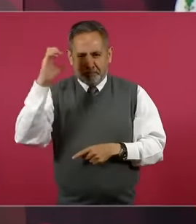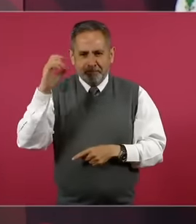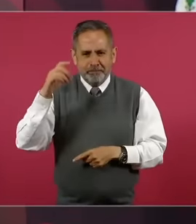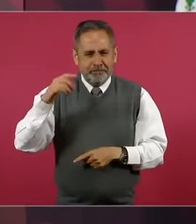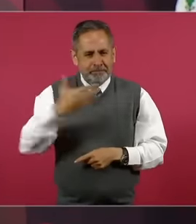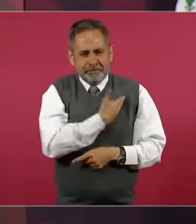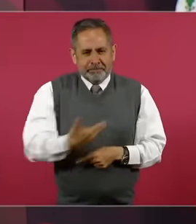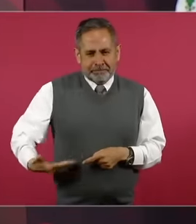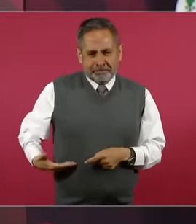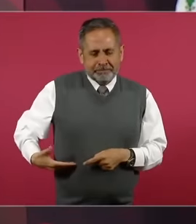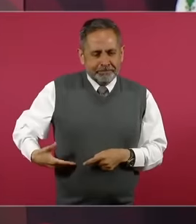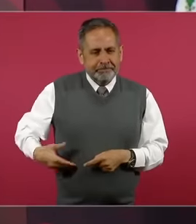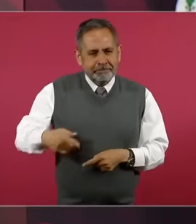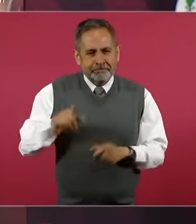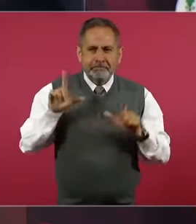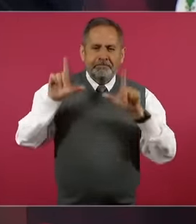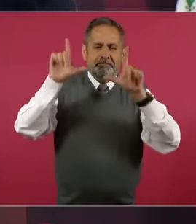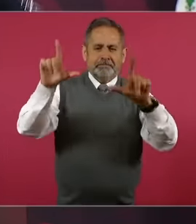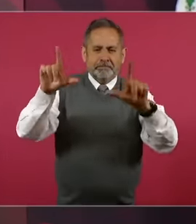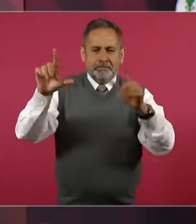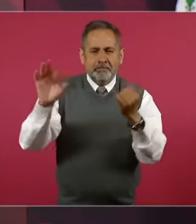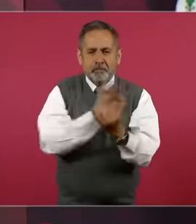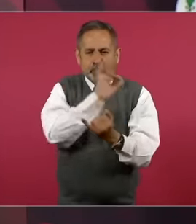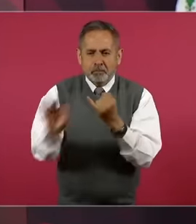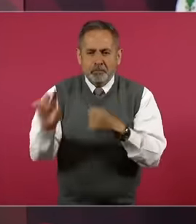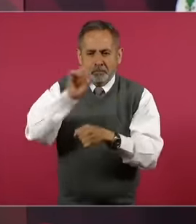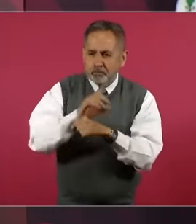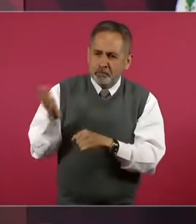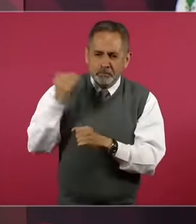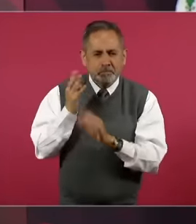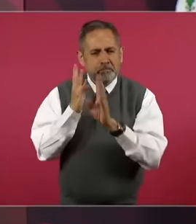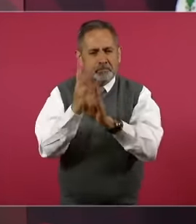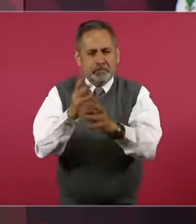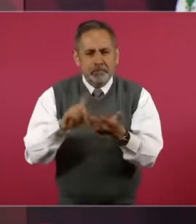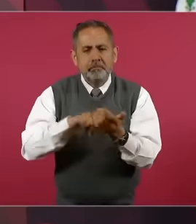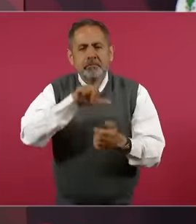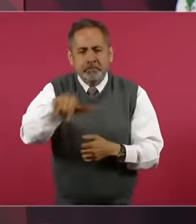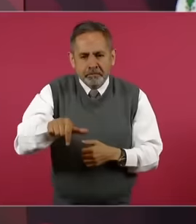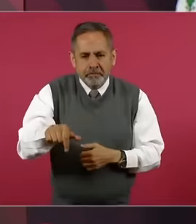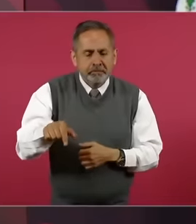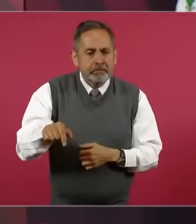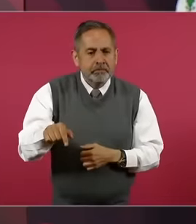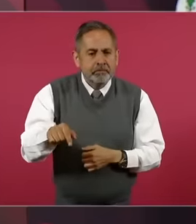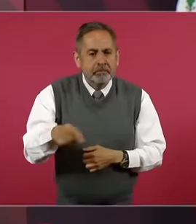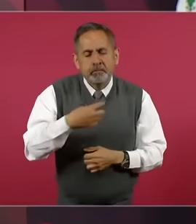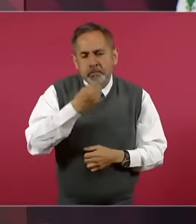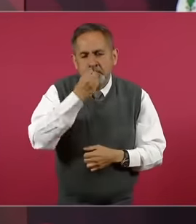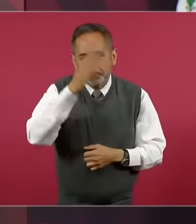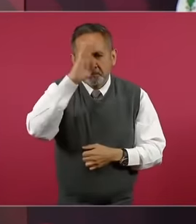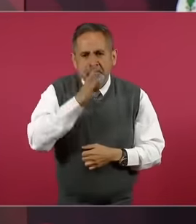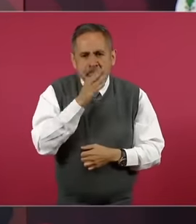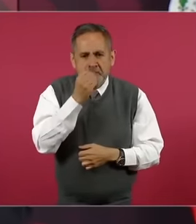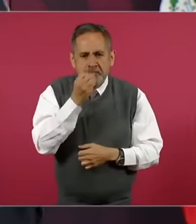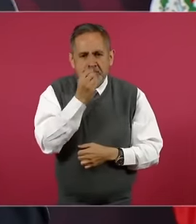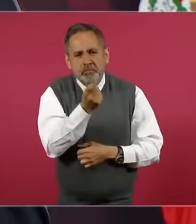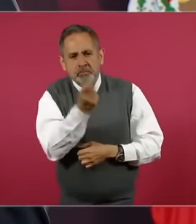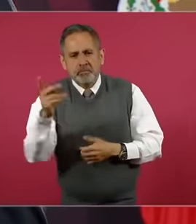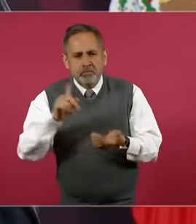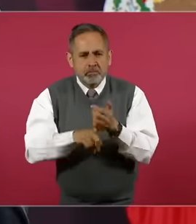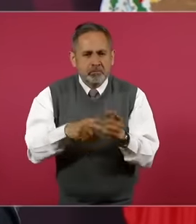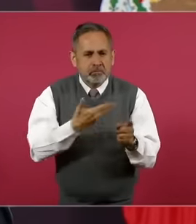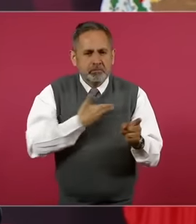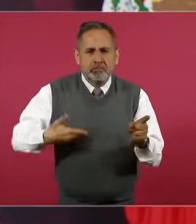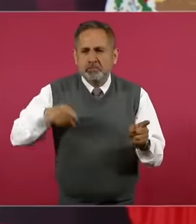los presidentes, ya es el último día. Luego al mediodía tengo una comida con algunos